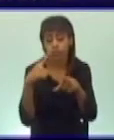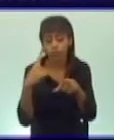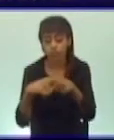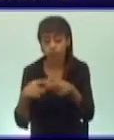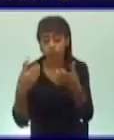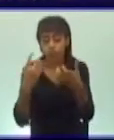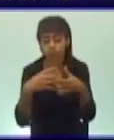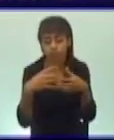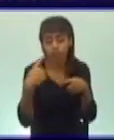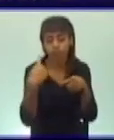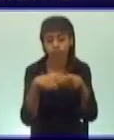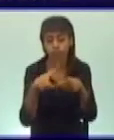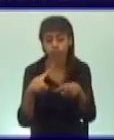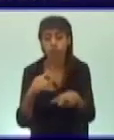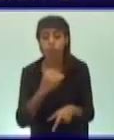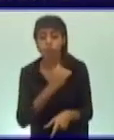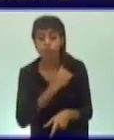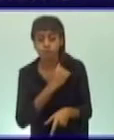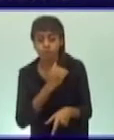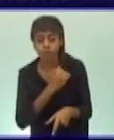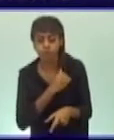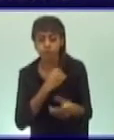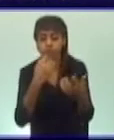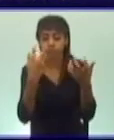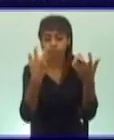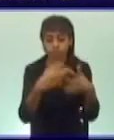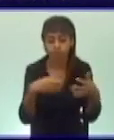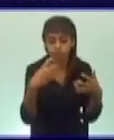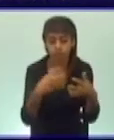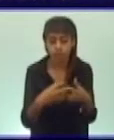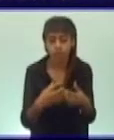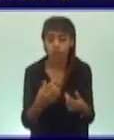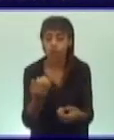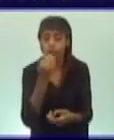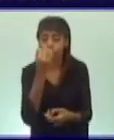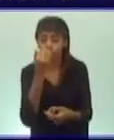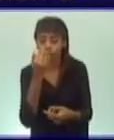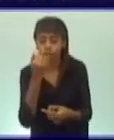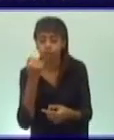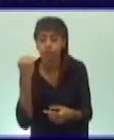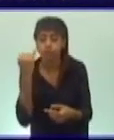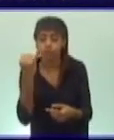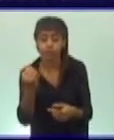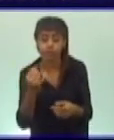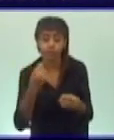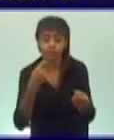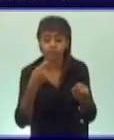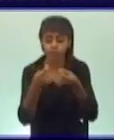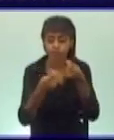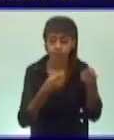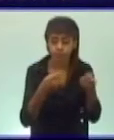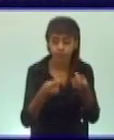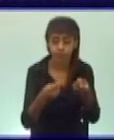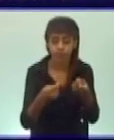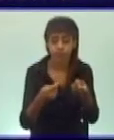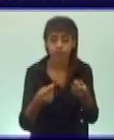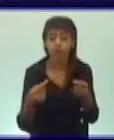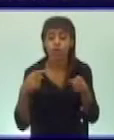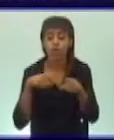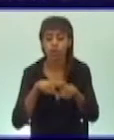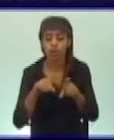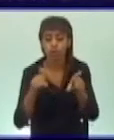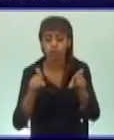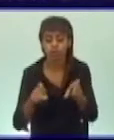ministerios del Interior, de Industria, Comercio Interior y Comercio Exterior, La JUSEPLAN, es decir, la Junta Central